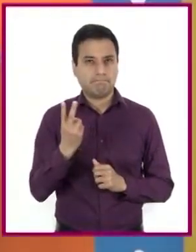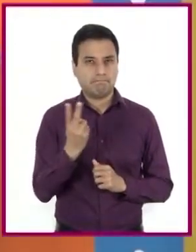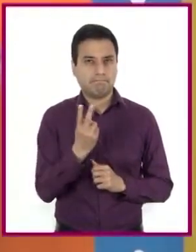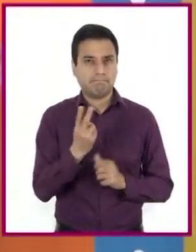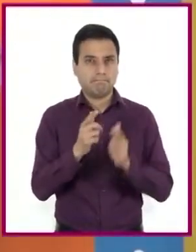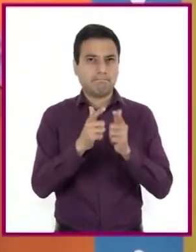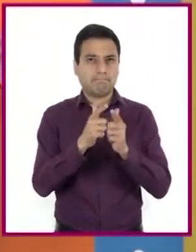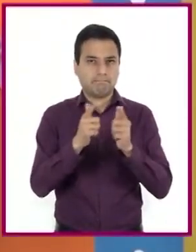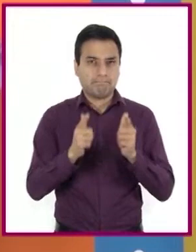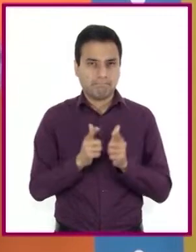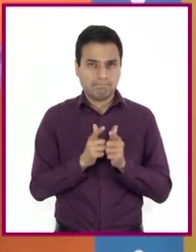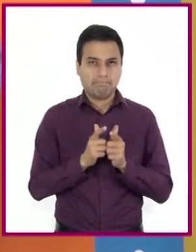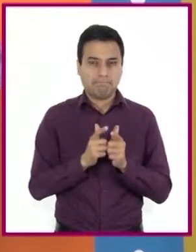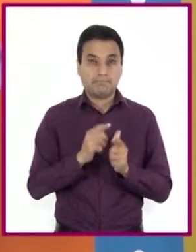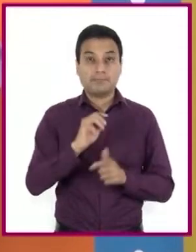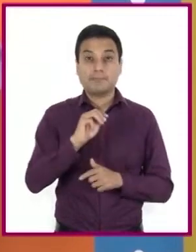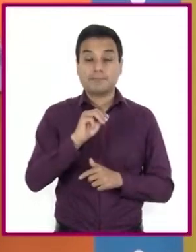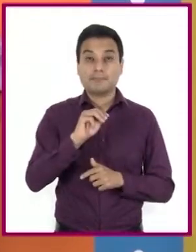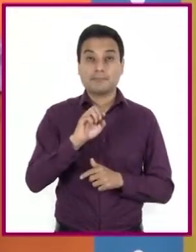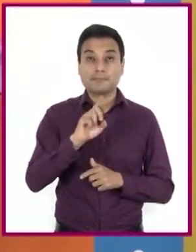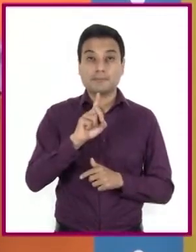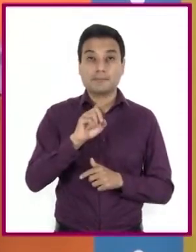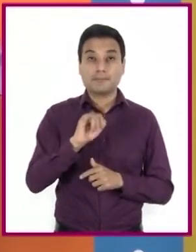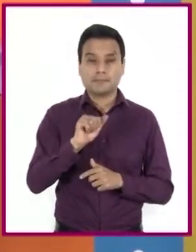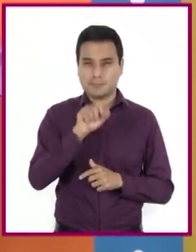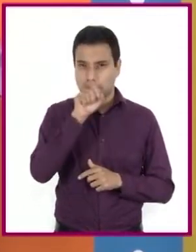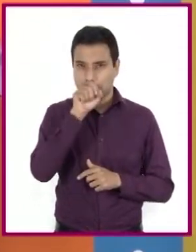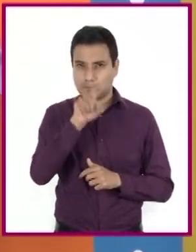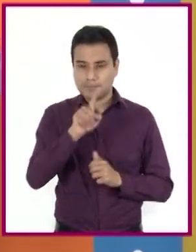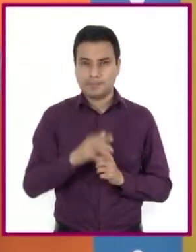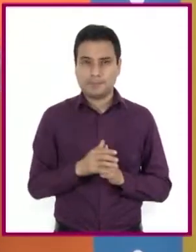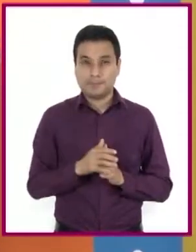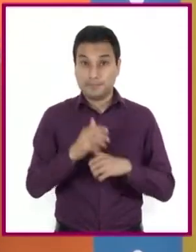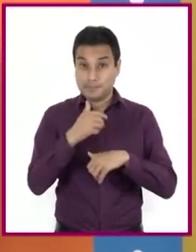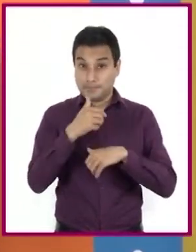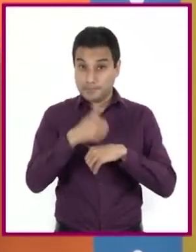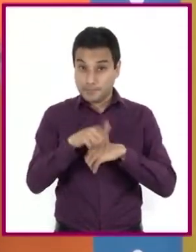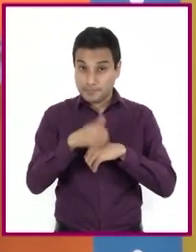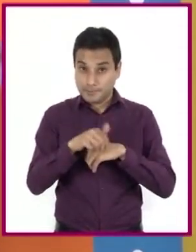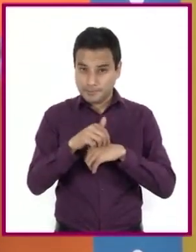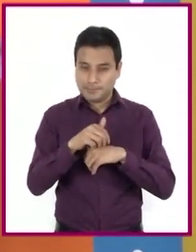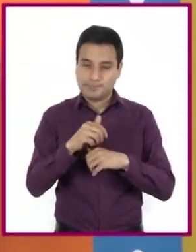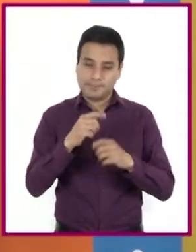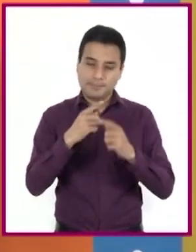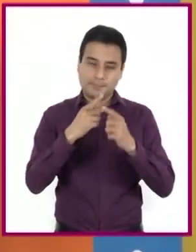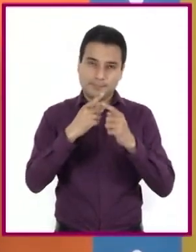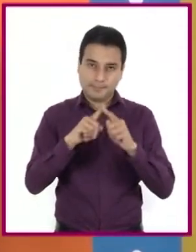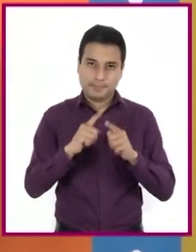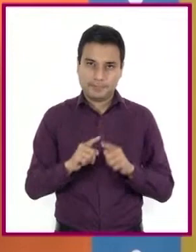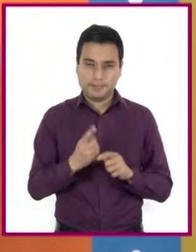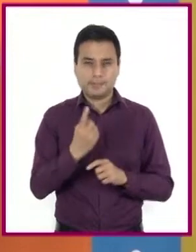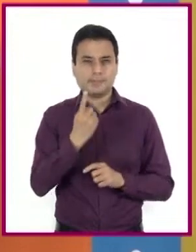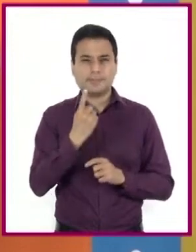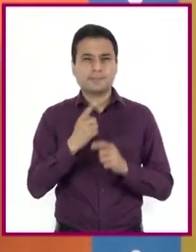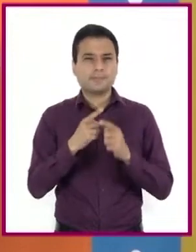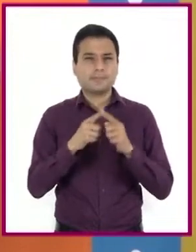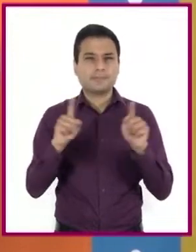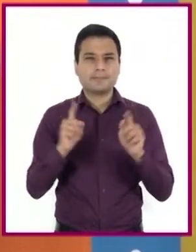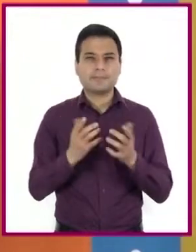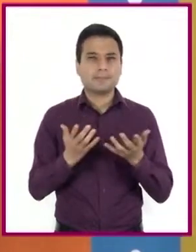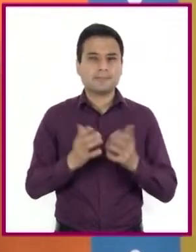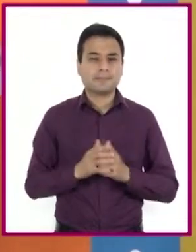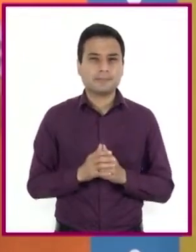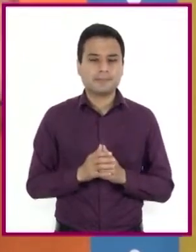media aritmética es la misma, pero el conjunto de datos no es igual. Una de sus diferencias es qué